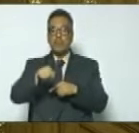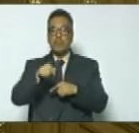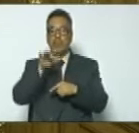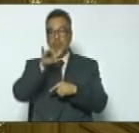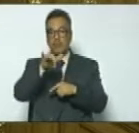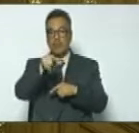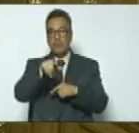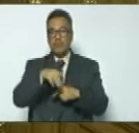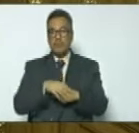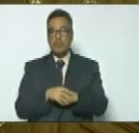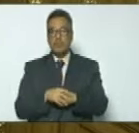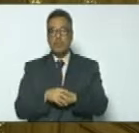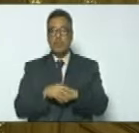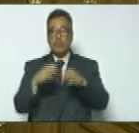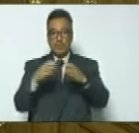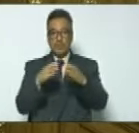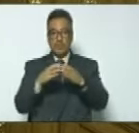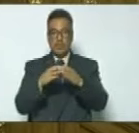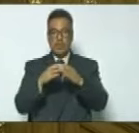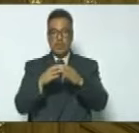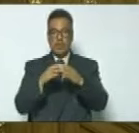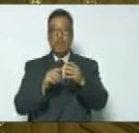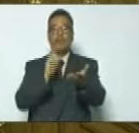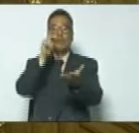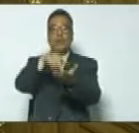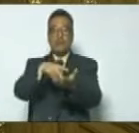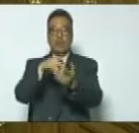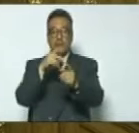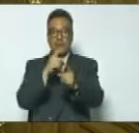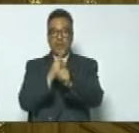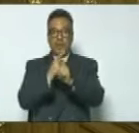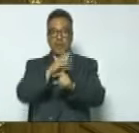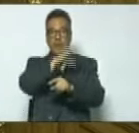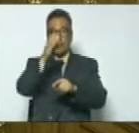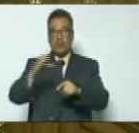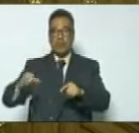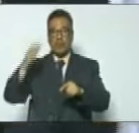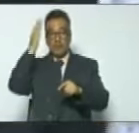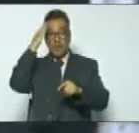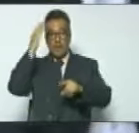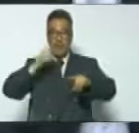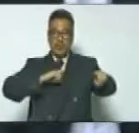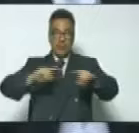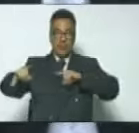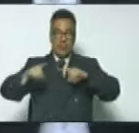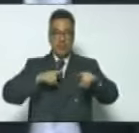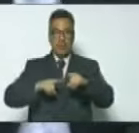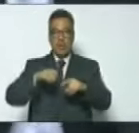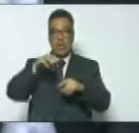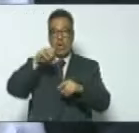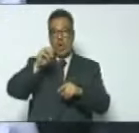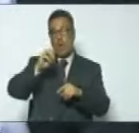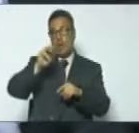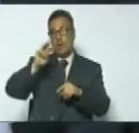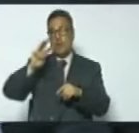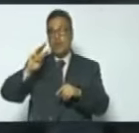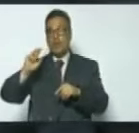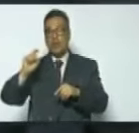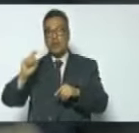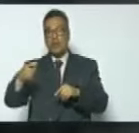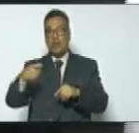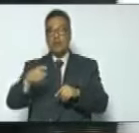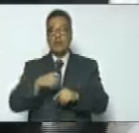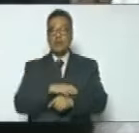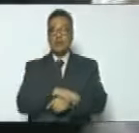mismo equipo se fue a la Serie del Caribe bajo la sabia dirección de Osvaldo Guillén,